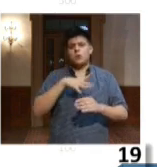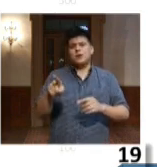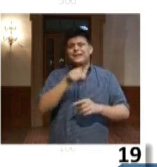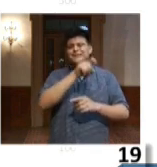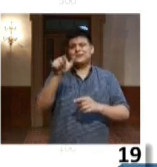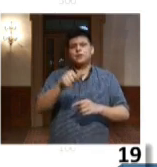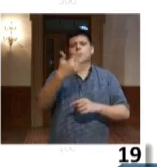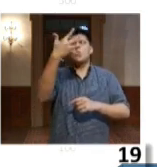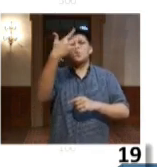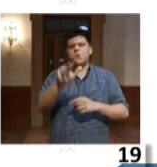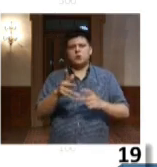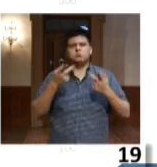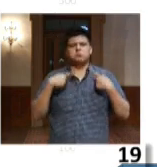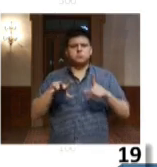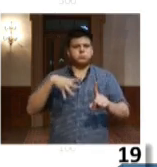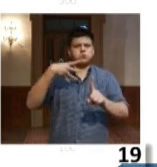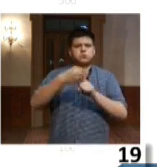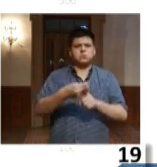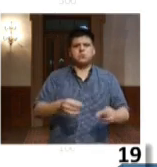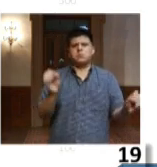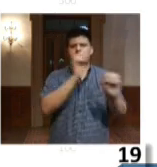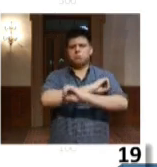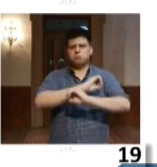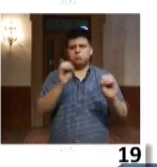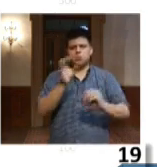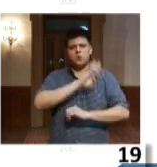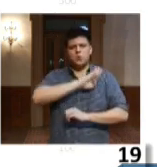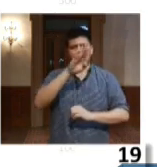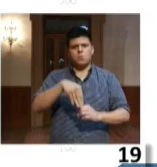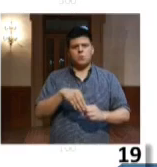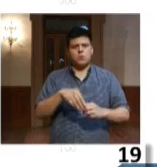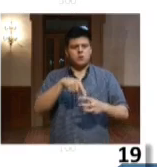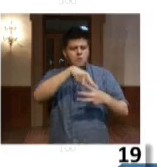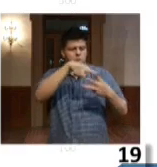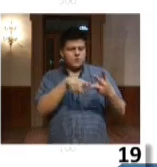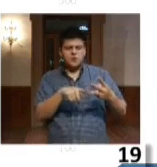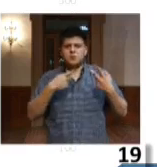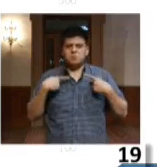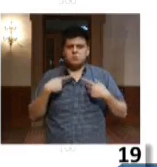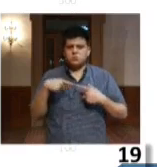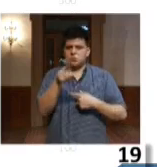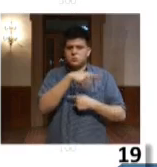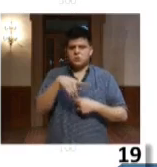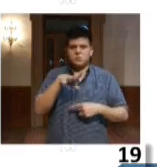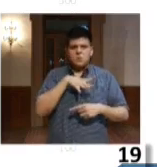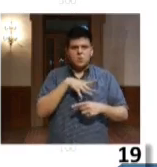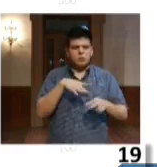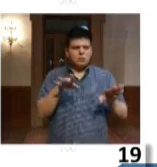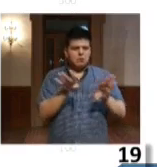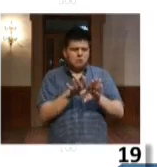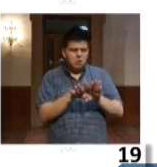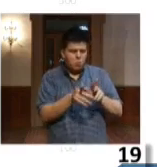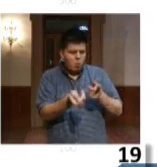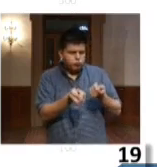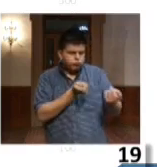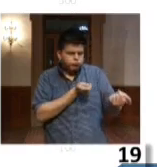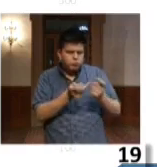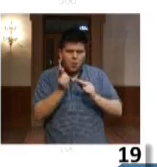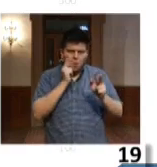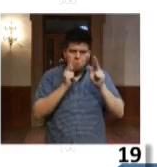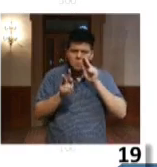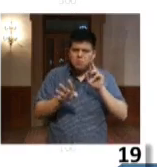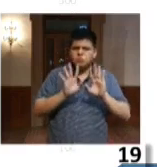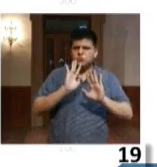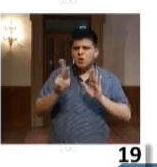casos y tampoco tenemos defunciones. Los tres primeros casos sí se está comportando como se ha reportado